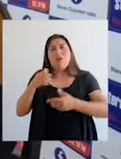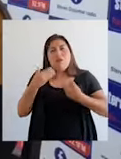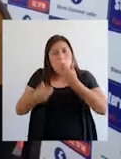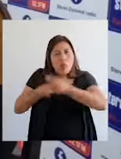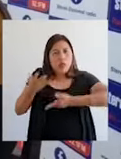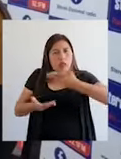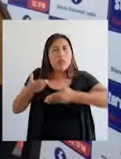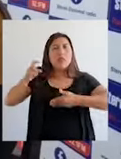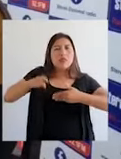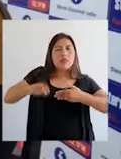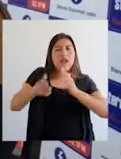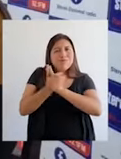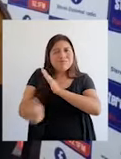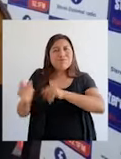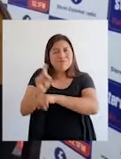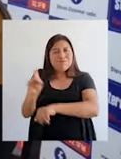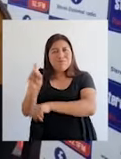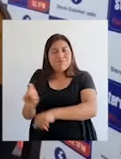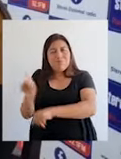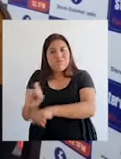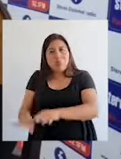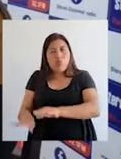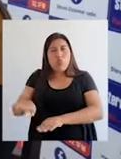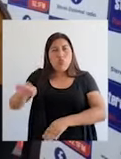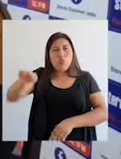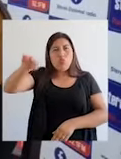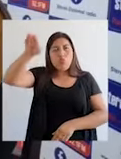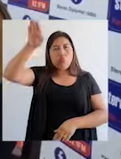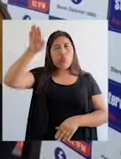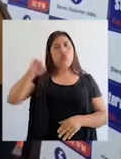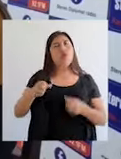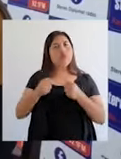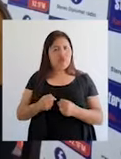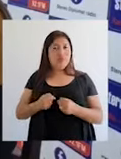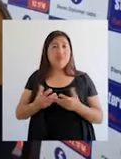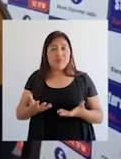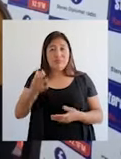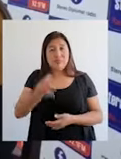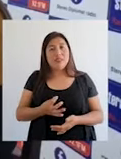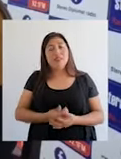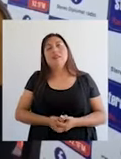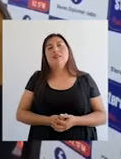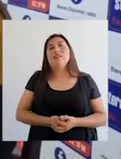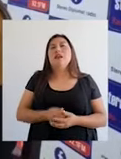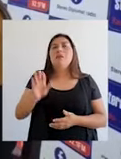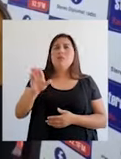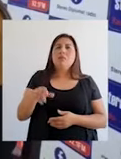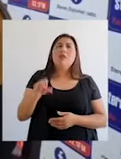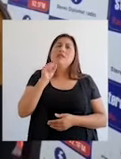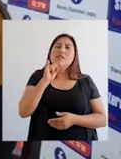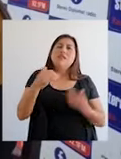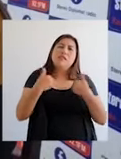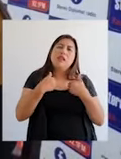esfuerzos y darle las capacidades para que se convierta en la persona que ella desea ser. Correcto. ¿Y se tiene un